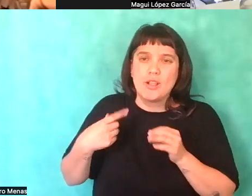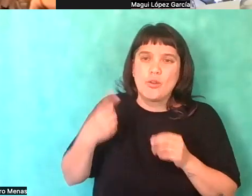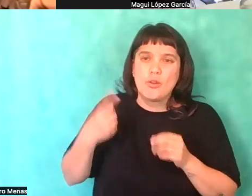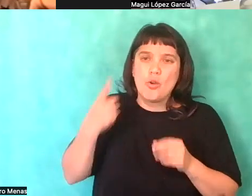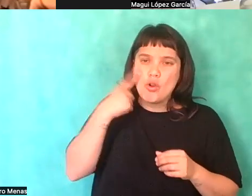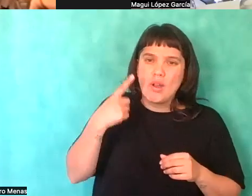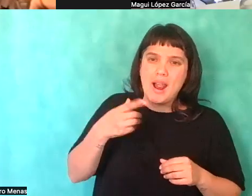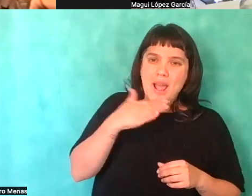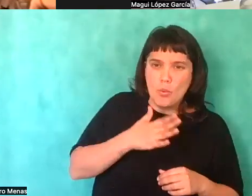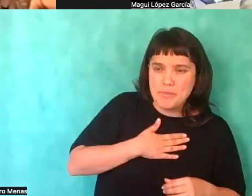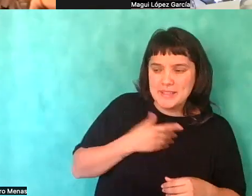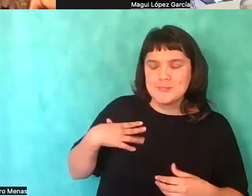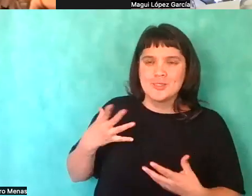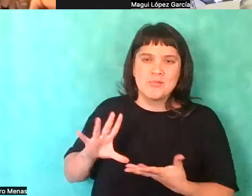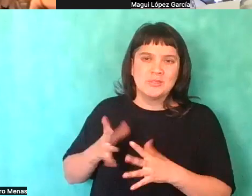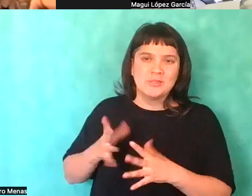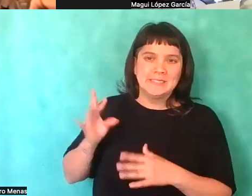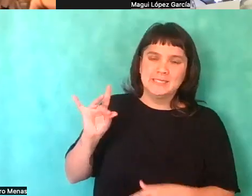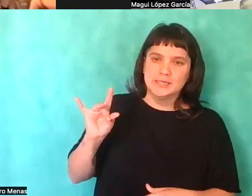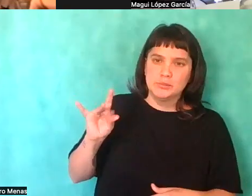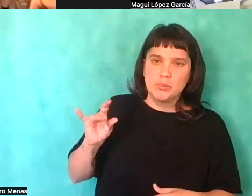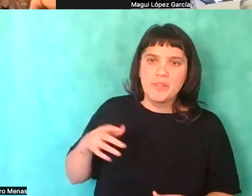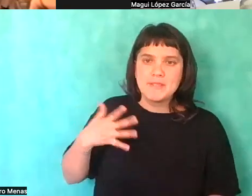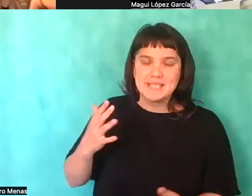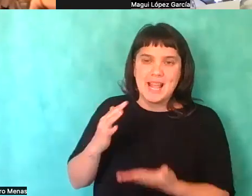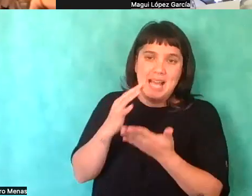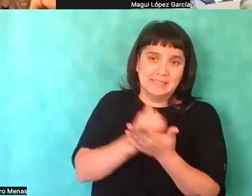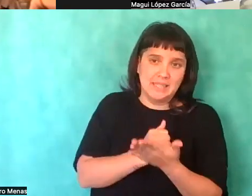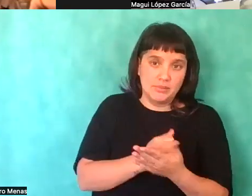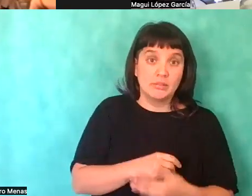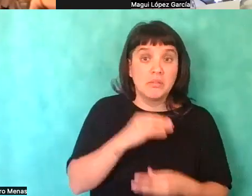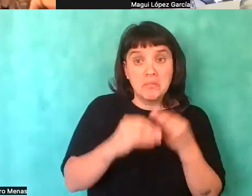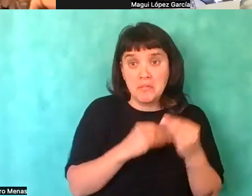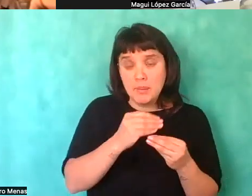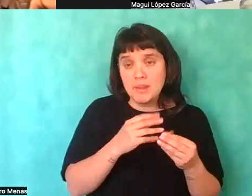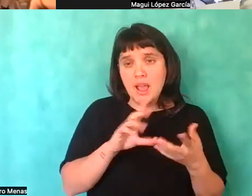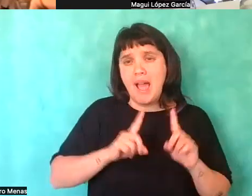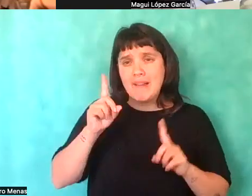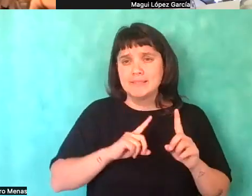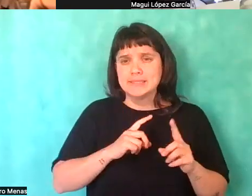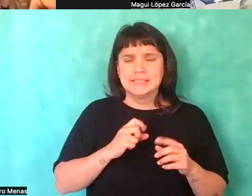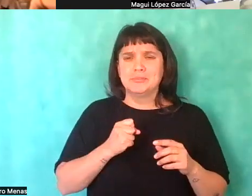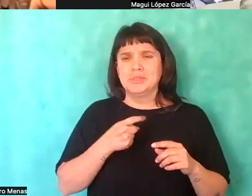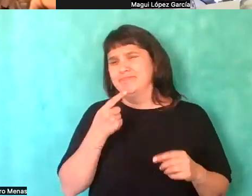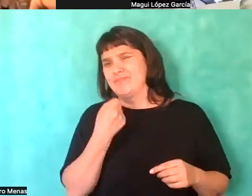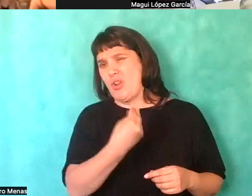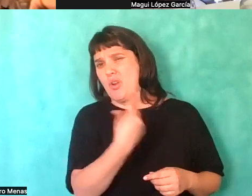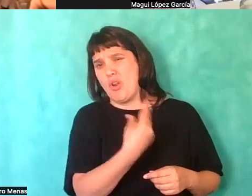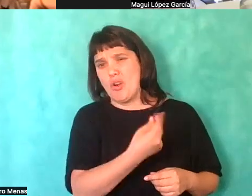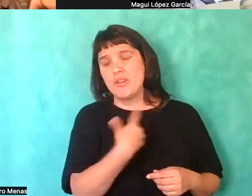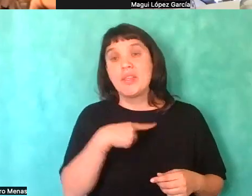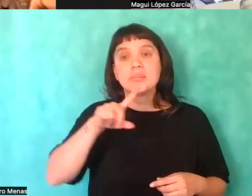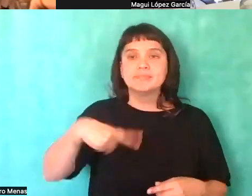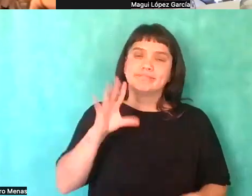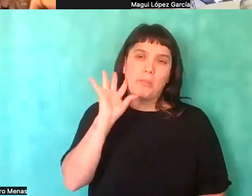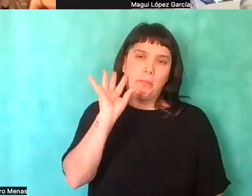grande, y bueno, hay también un proceso, hay familias que al principio se resisten mucho y después se dan cuenta de que es lo mejor para el hijo, entonces aprenden. Hay